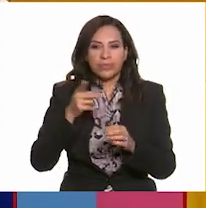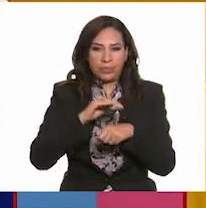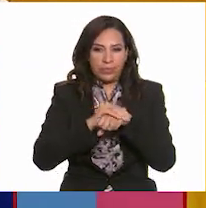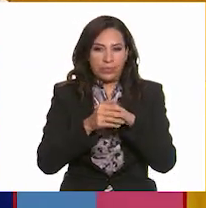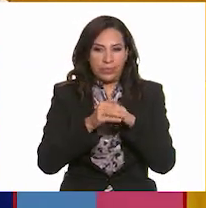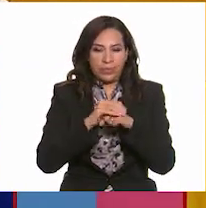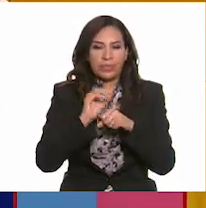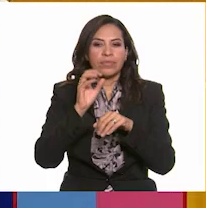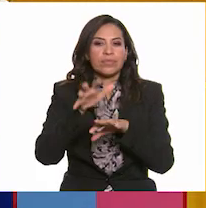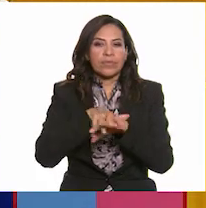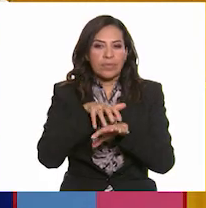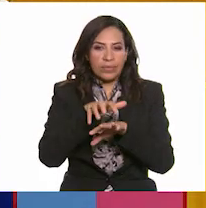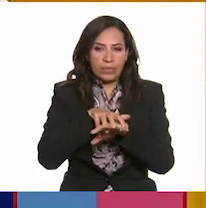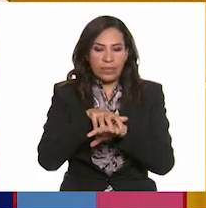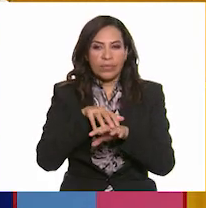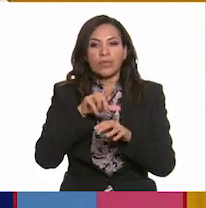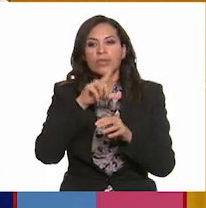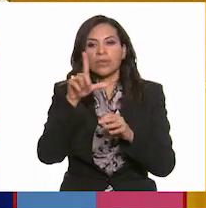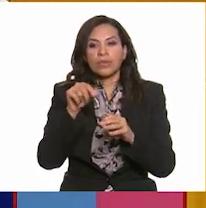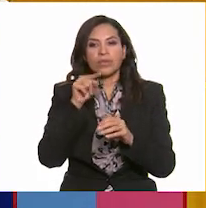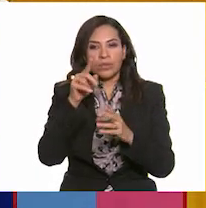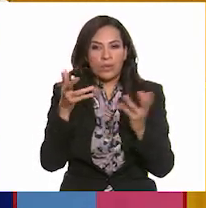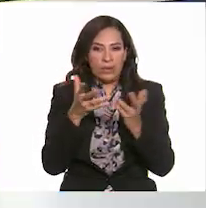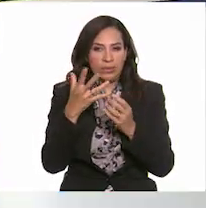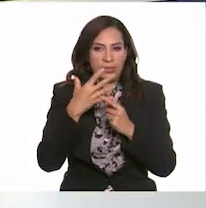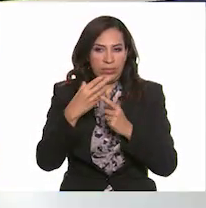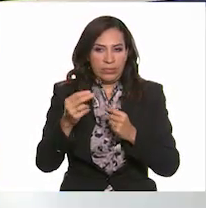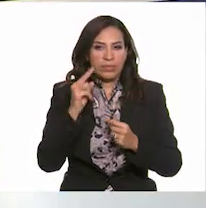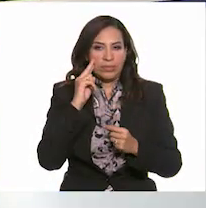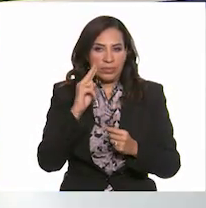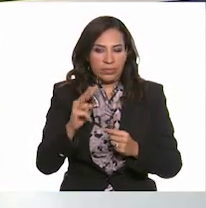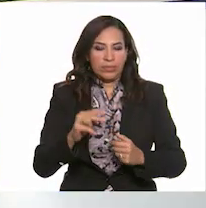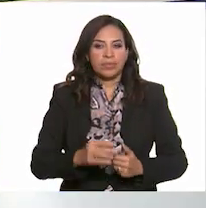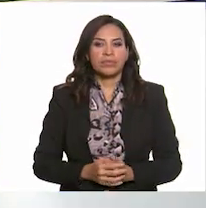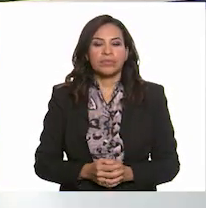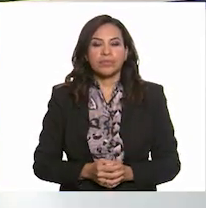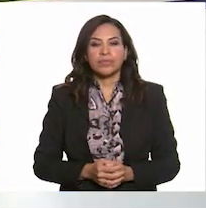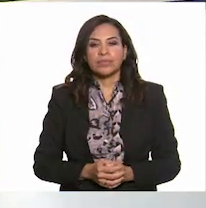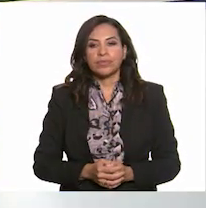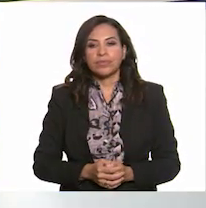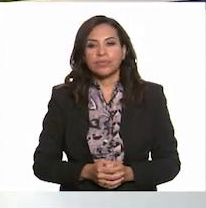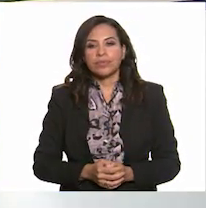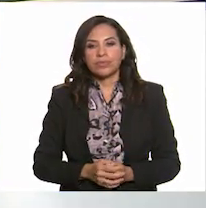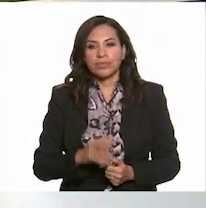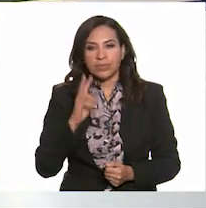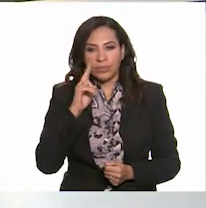rodillas o sí, con los pies. Muy bien. Y después tú lo vas a hacer. ¿Te Perfecto. Parece bien? Sí. Vamos a empezar.